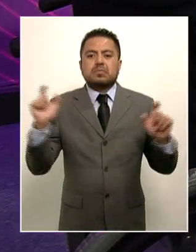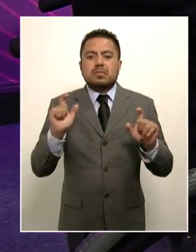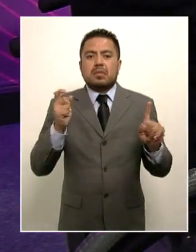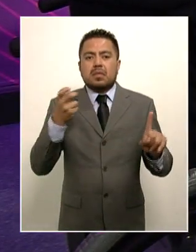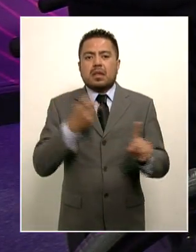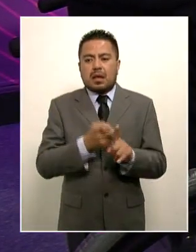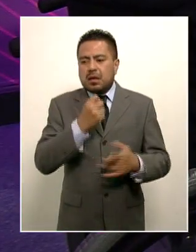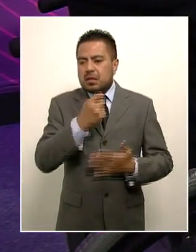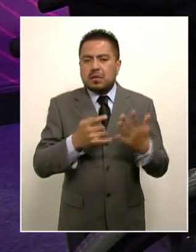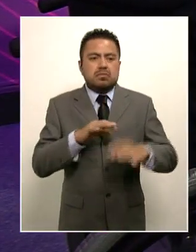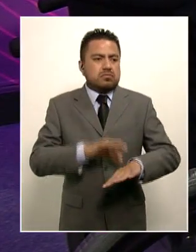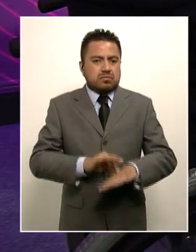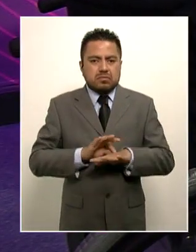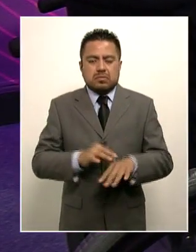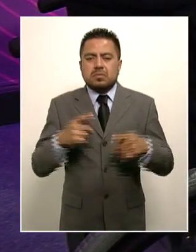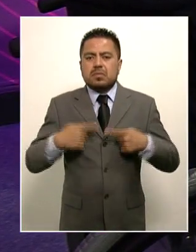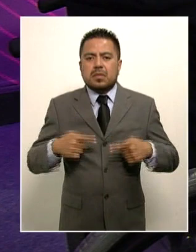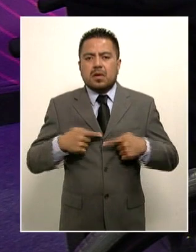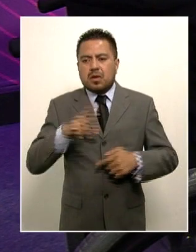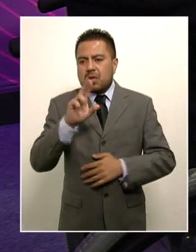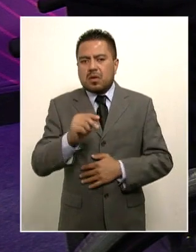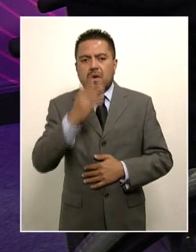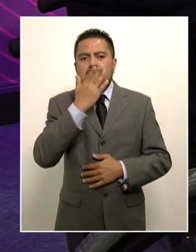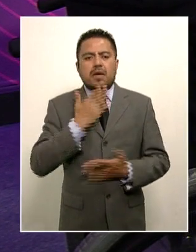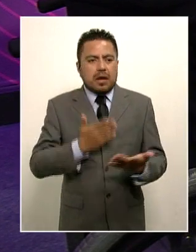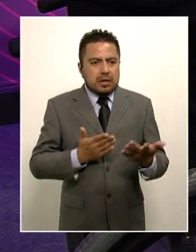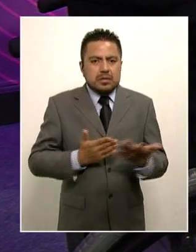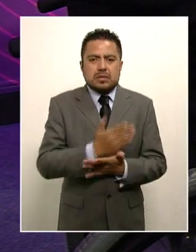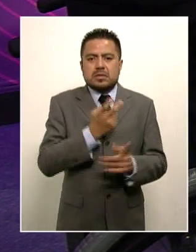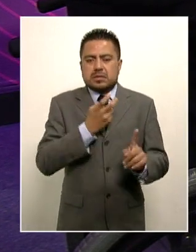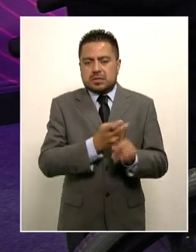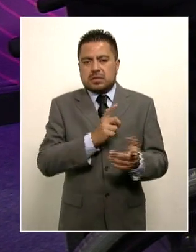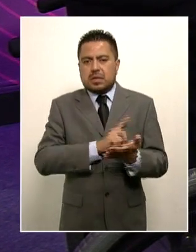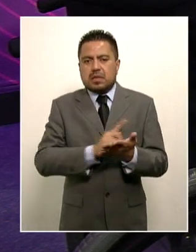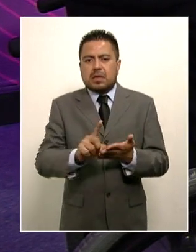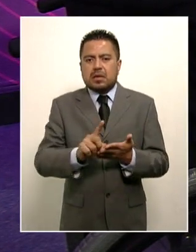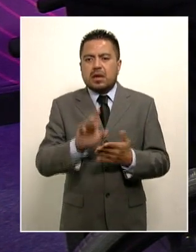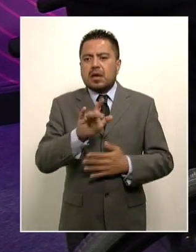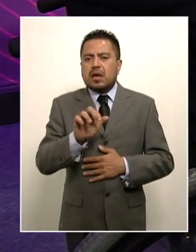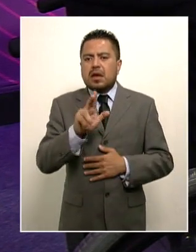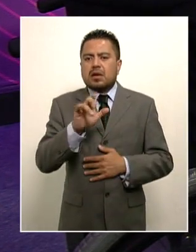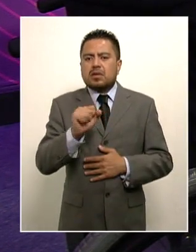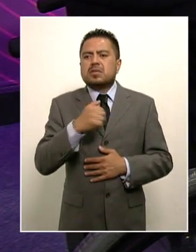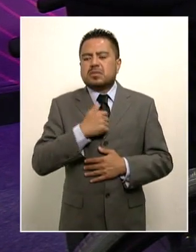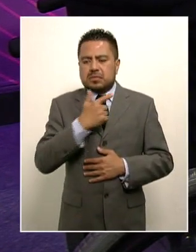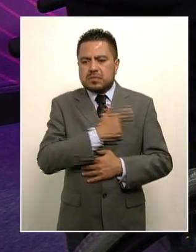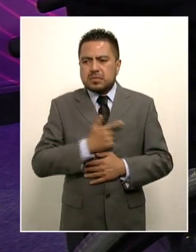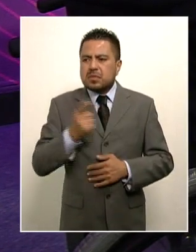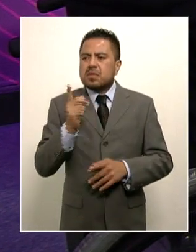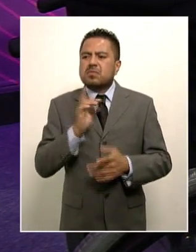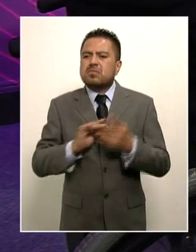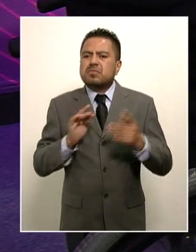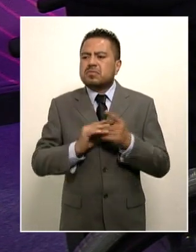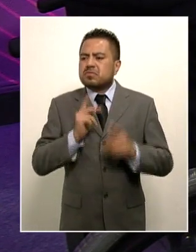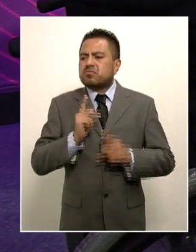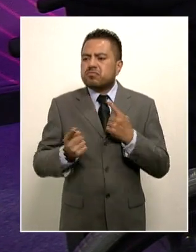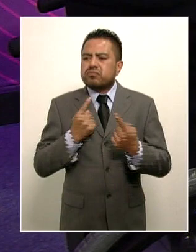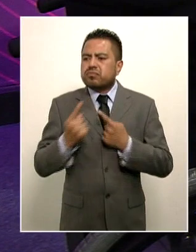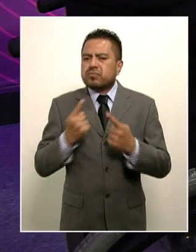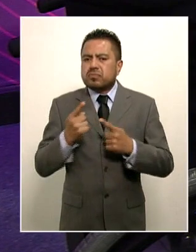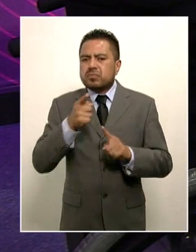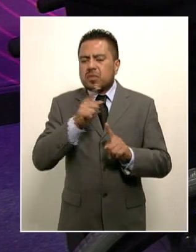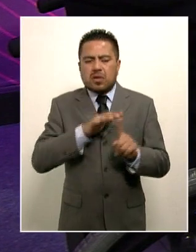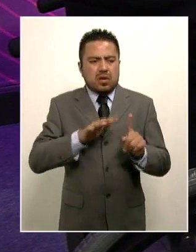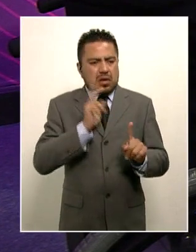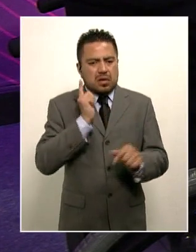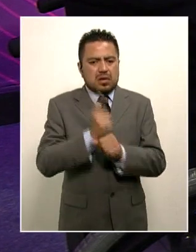esta serie de testimonios de personas que no tienen acceso a esos derechos. Entonces, Carlos, me gustaría que nos contaras ese contraste entre lo que viste